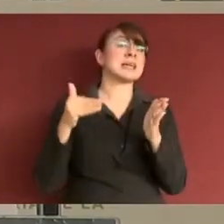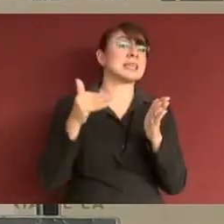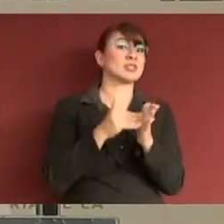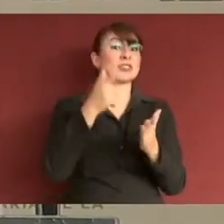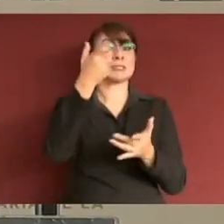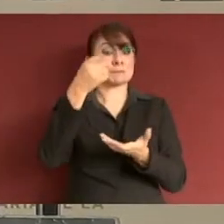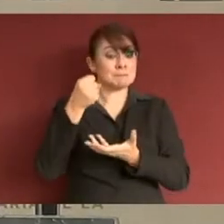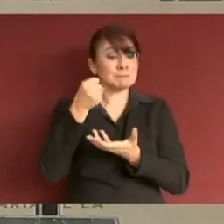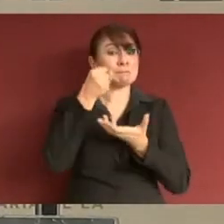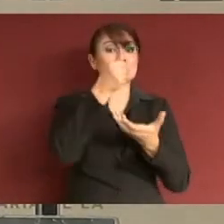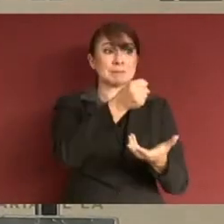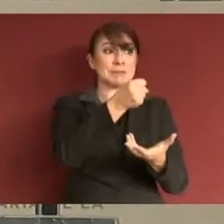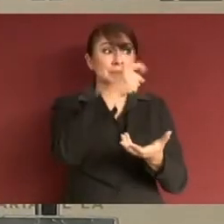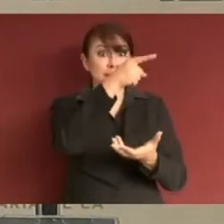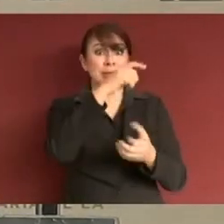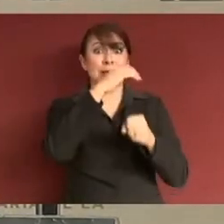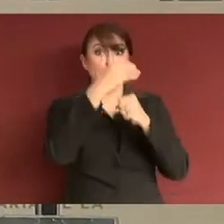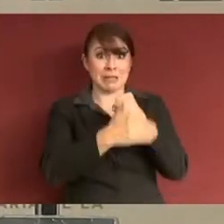terminarlo.